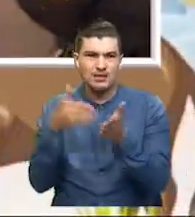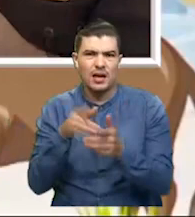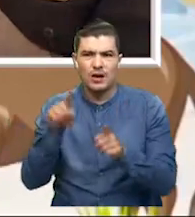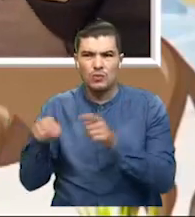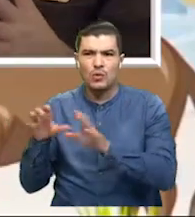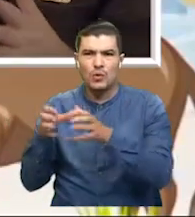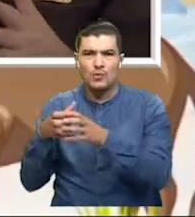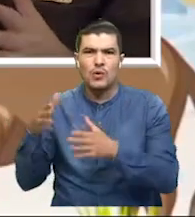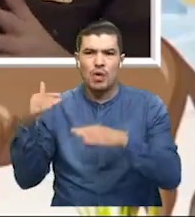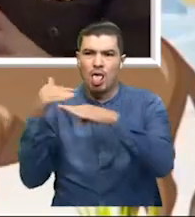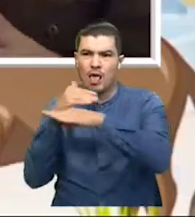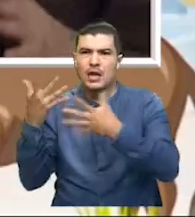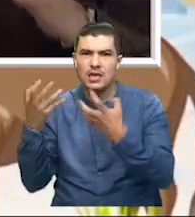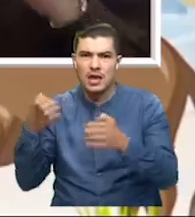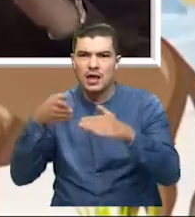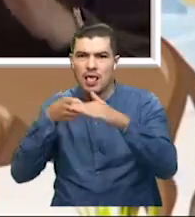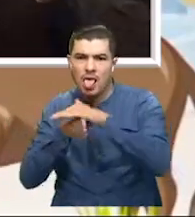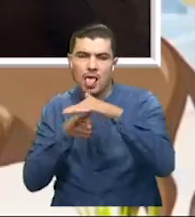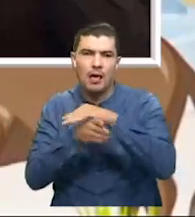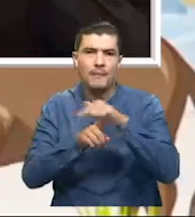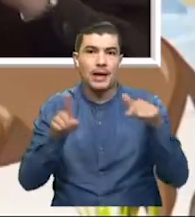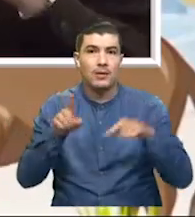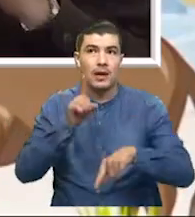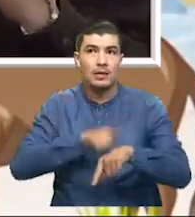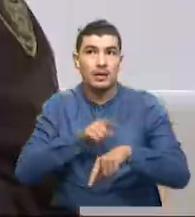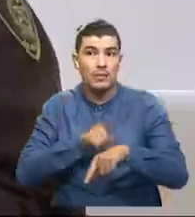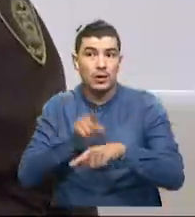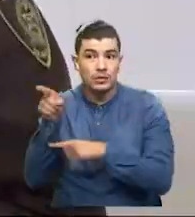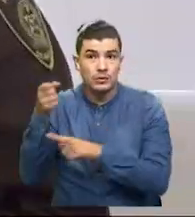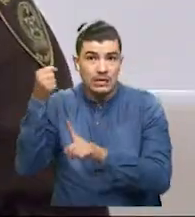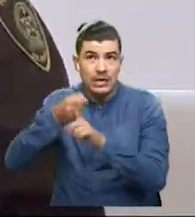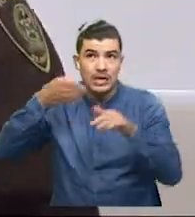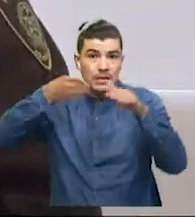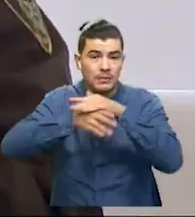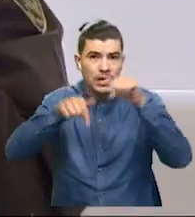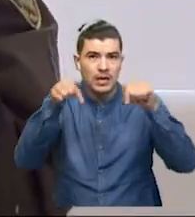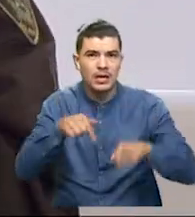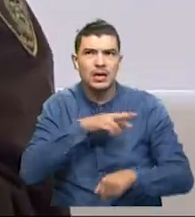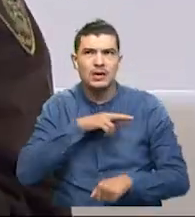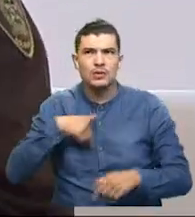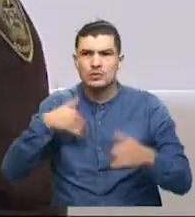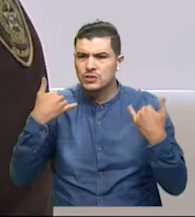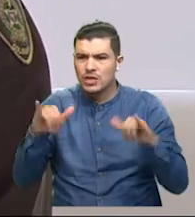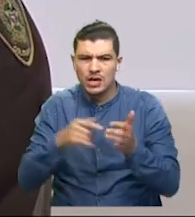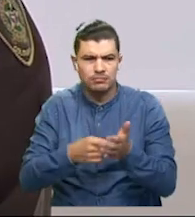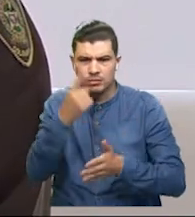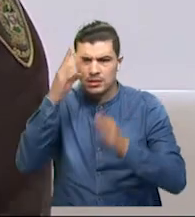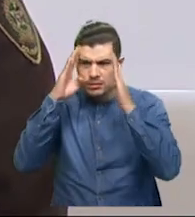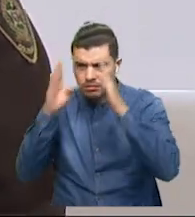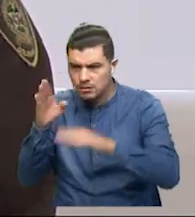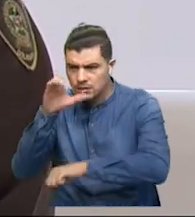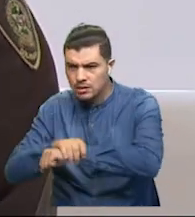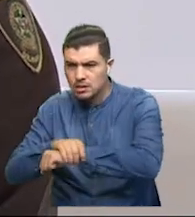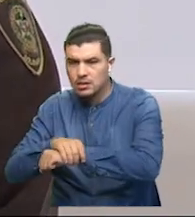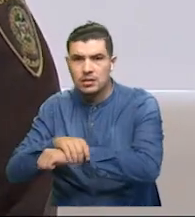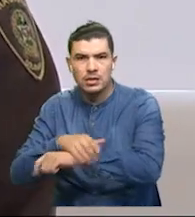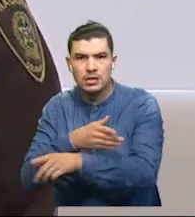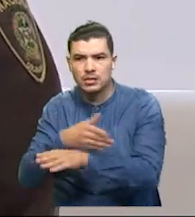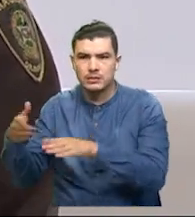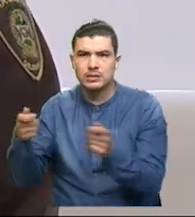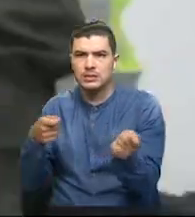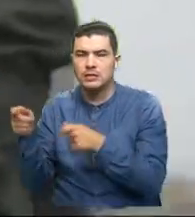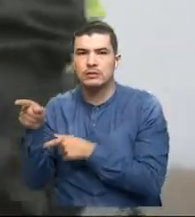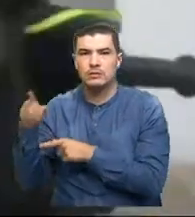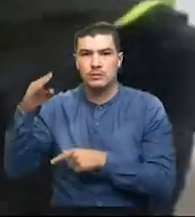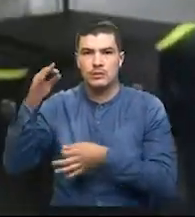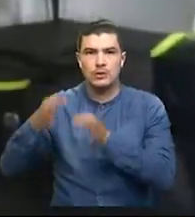corredores y de movilidad que quieran desarrollar, pero la demora es que ellos intenten ingresar aquí al departamento y estamos prestos para lograr su captura y colocarlos a disposición de